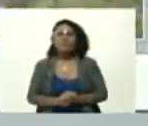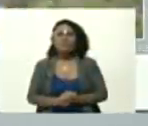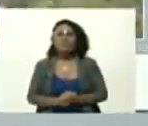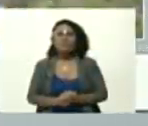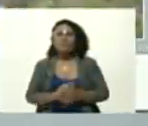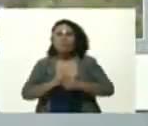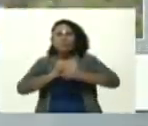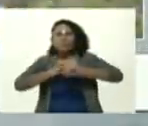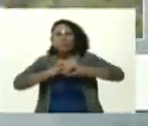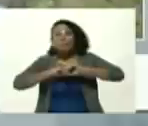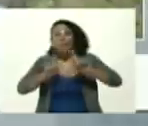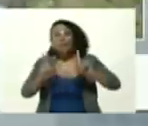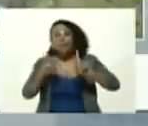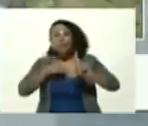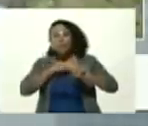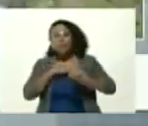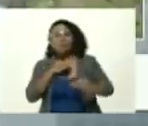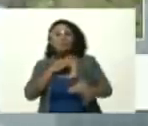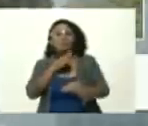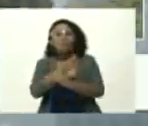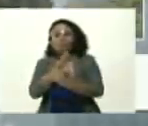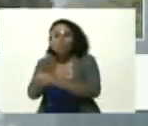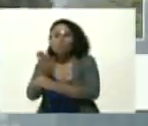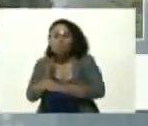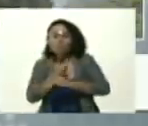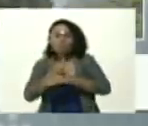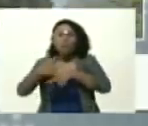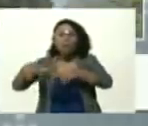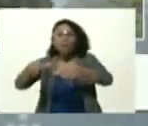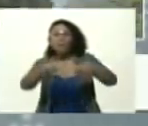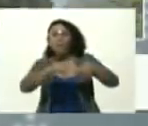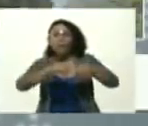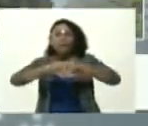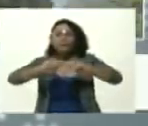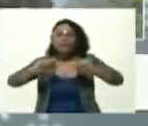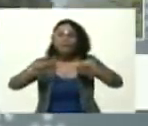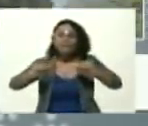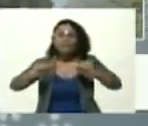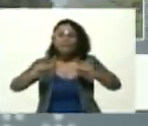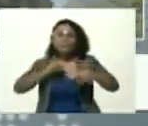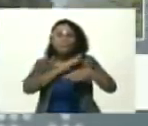Pero estamos en el terreno, permanentemente en el terreno,